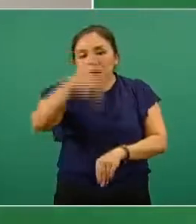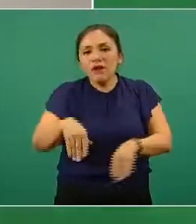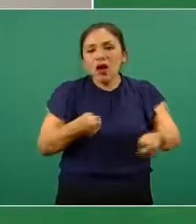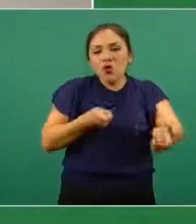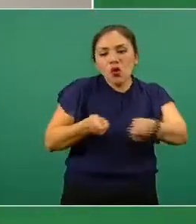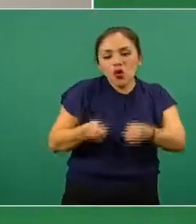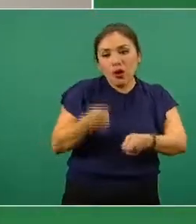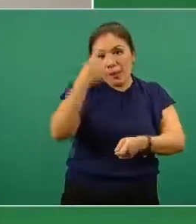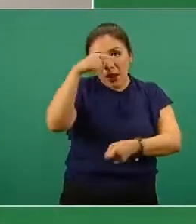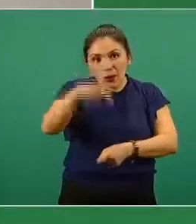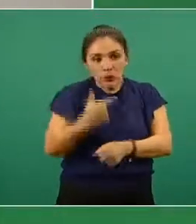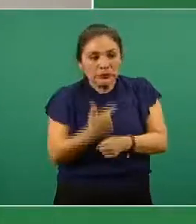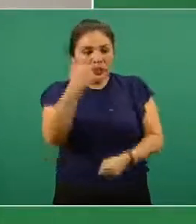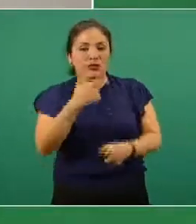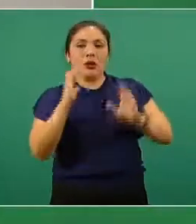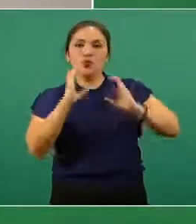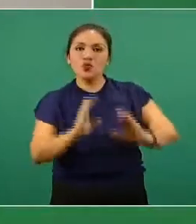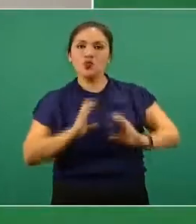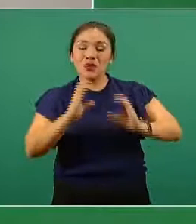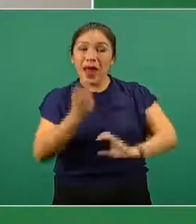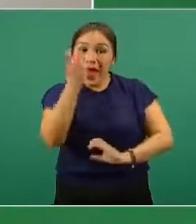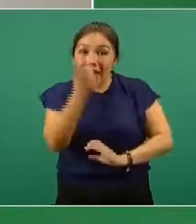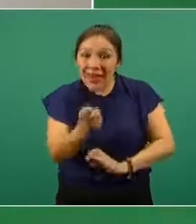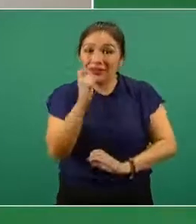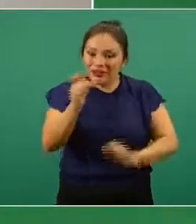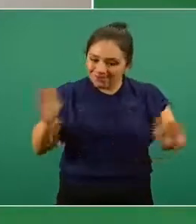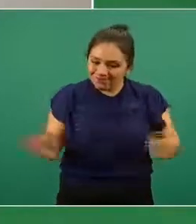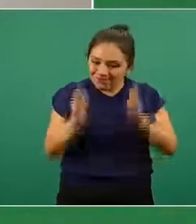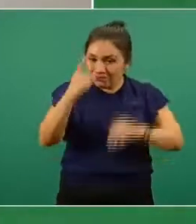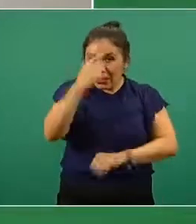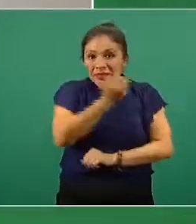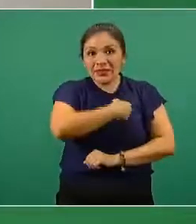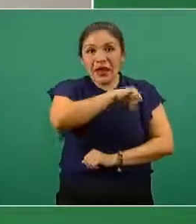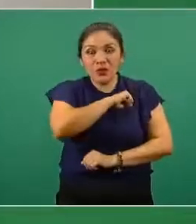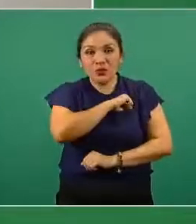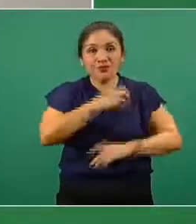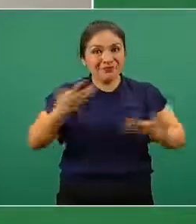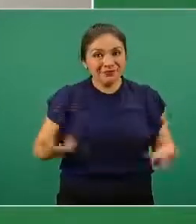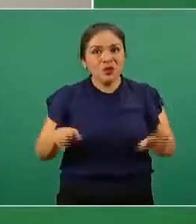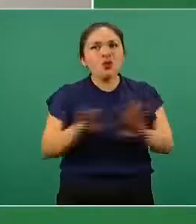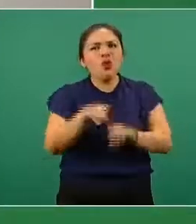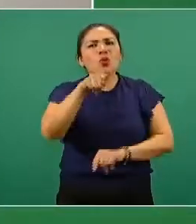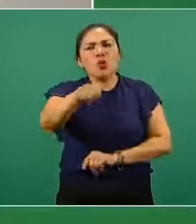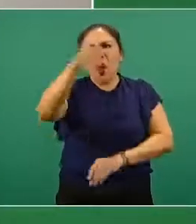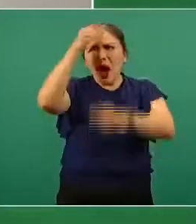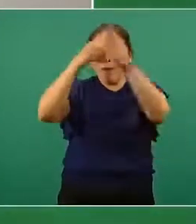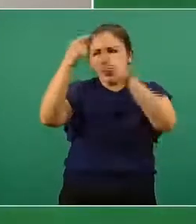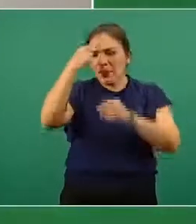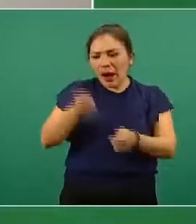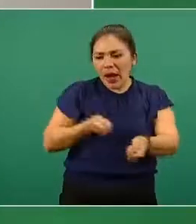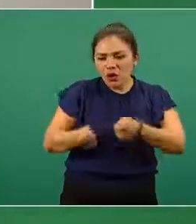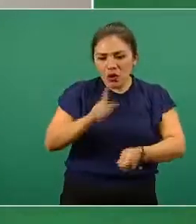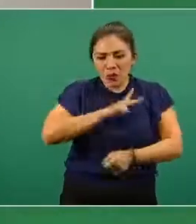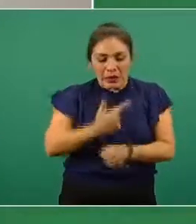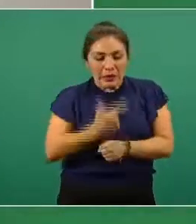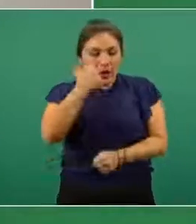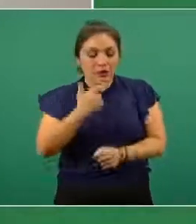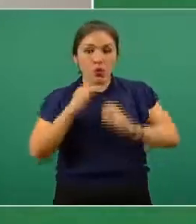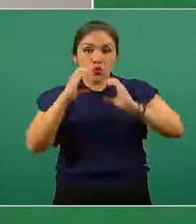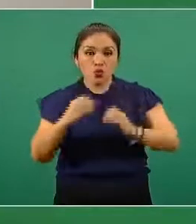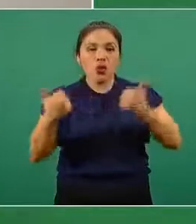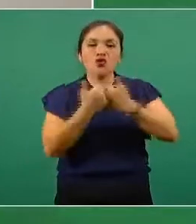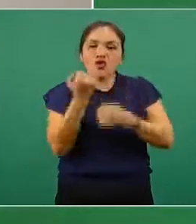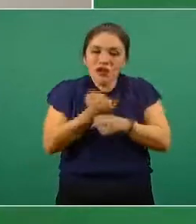controlar nuestros riesgos. Eso es promoción de la salud. Cómo aprender a controlar nuestros riesgos con la